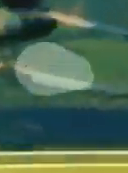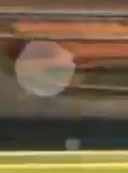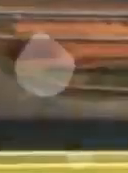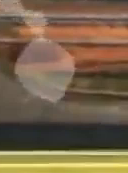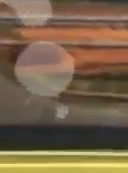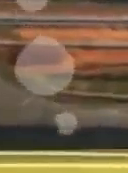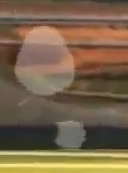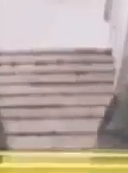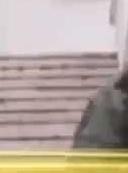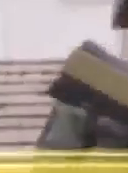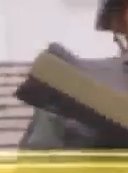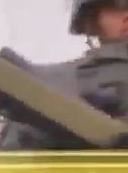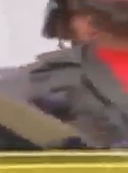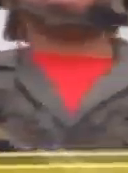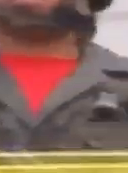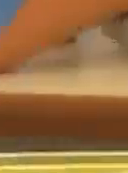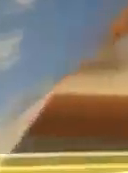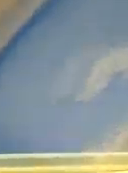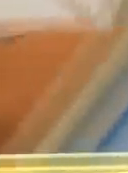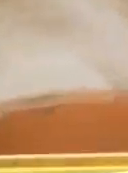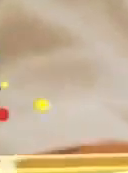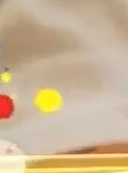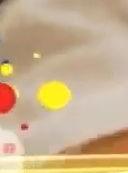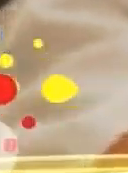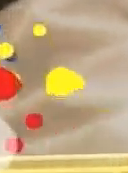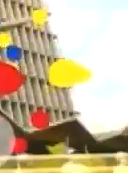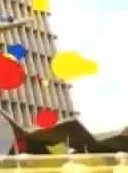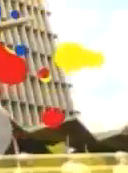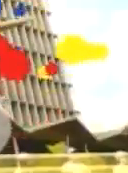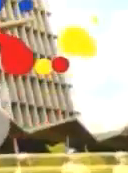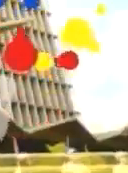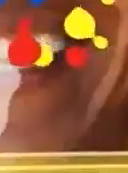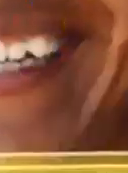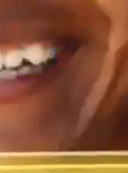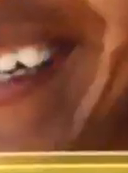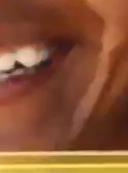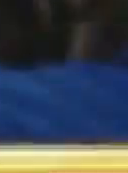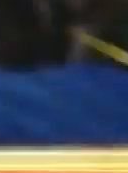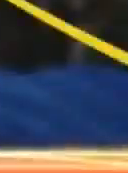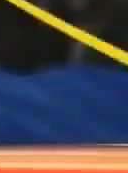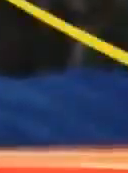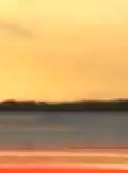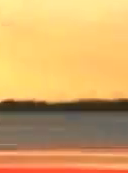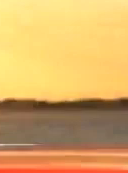Ha culminado esta transmisión conjunta de radio y televisión.